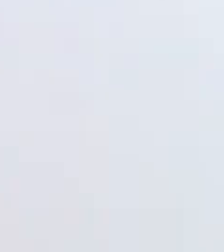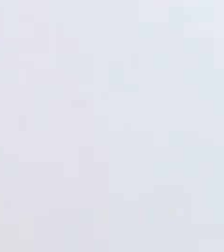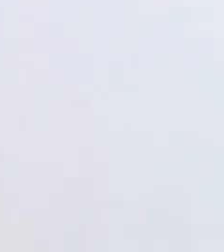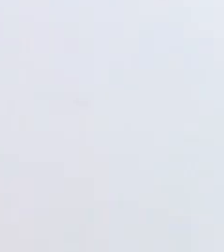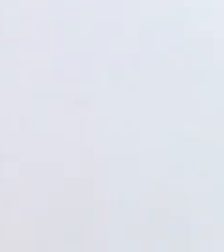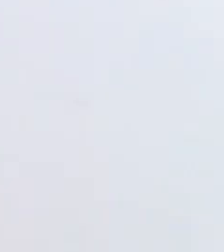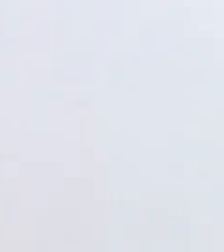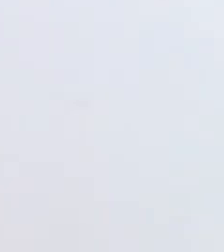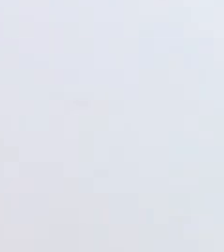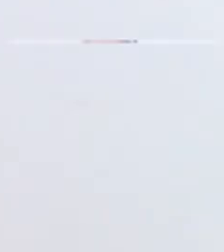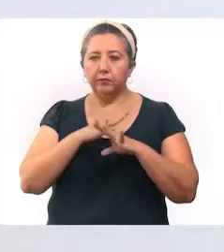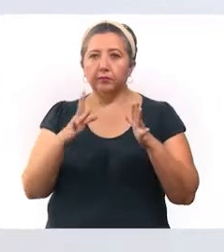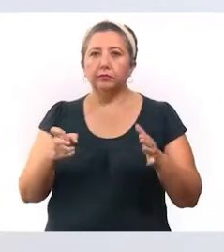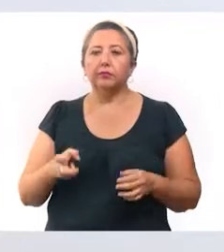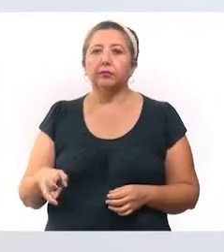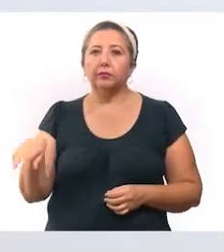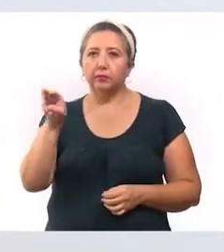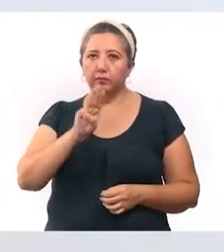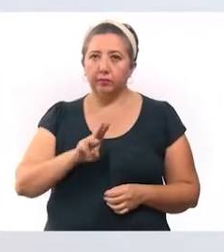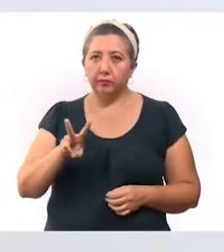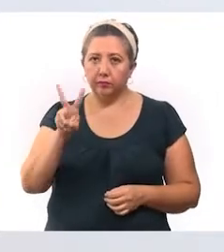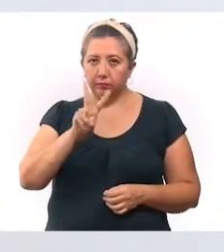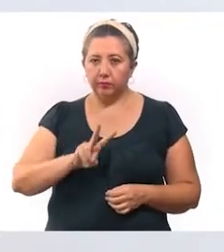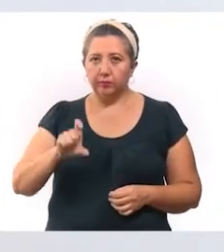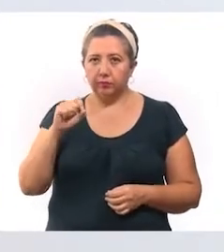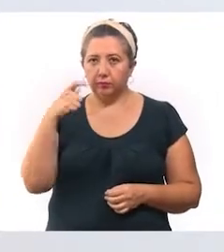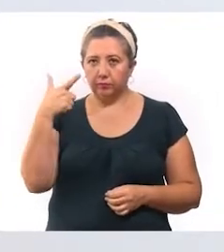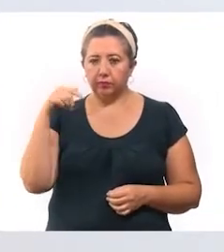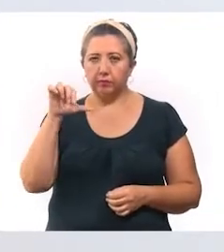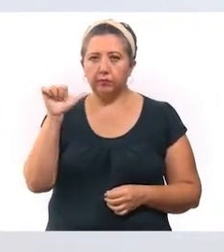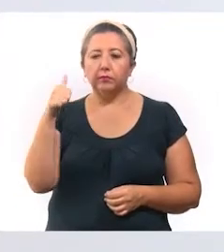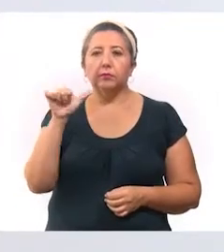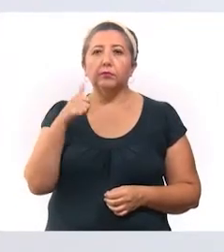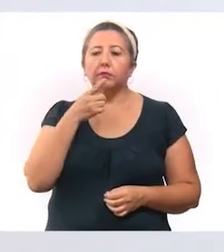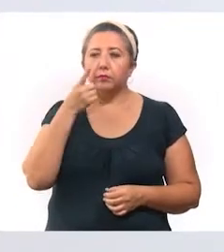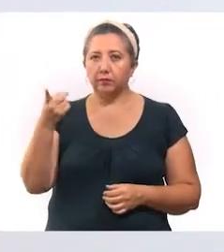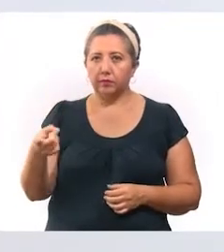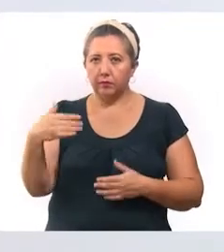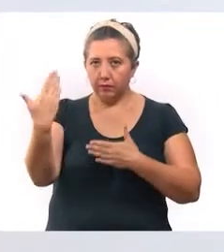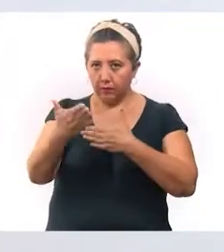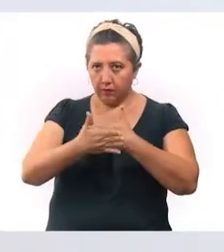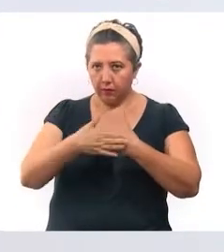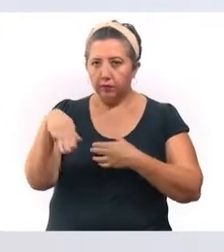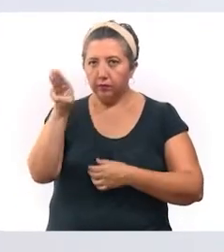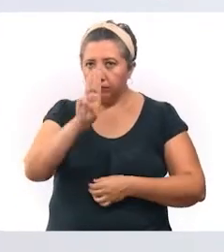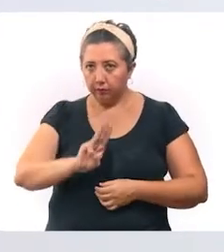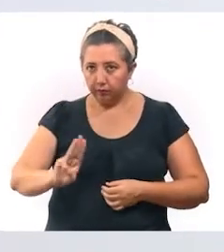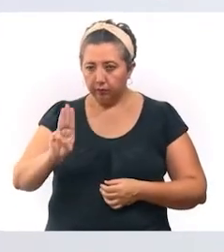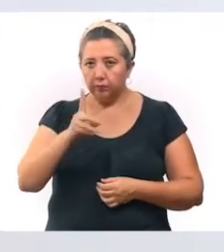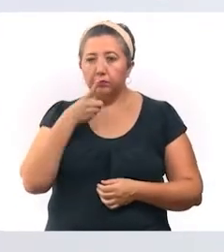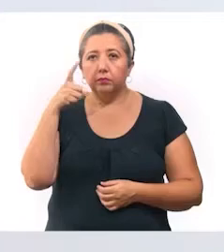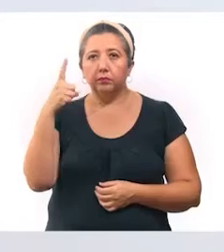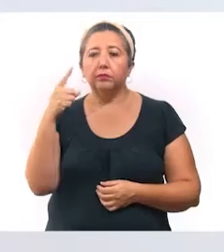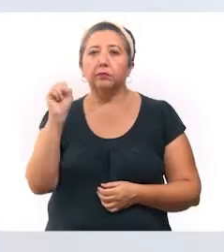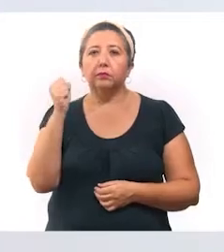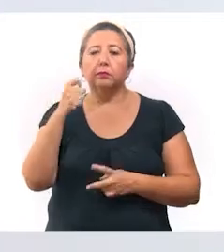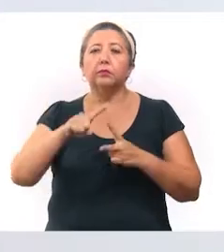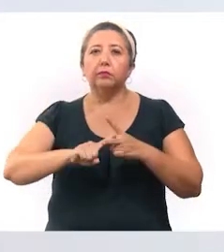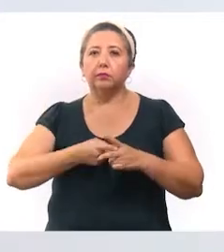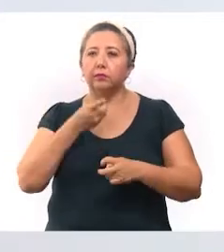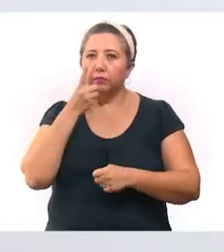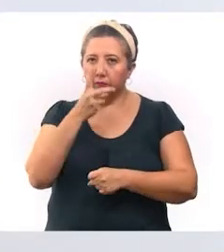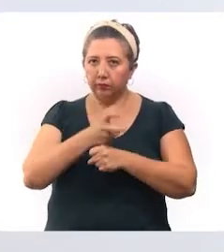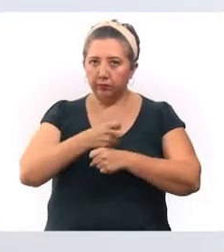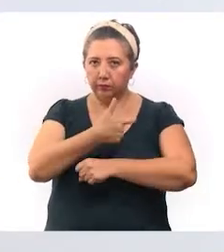Gracias, doctora. Buenas tardes. Este es el parte médico de este viernes 27 de agosto. A partir del próximo miércoles 1 de septiembre comenzará la